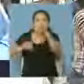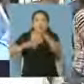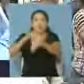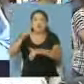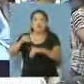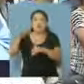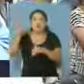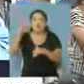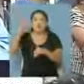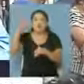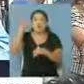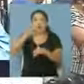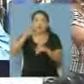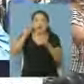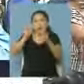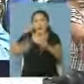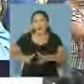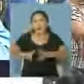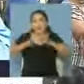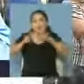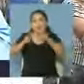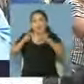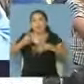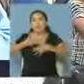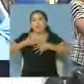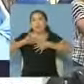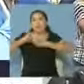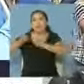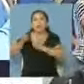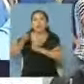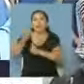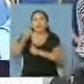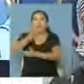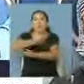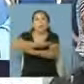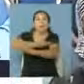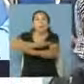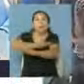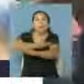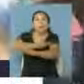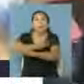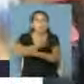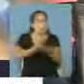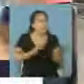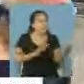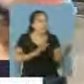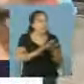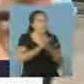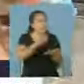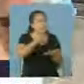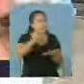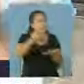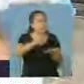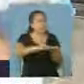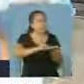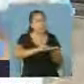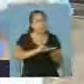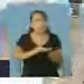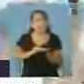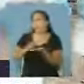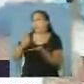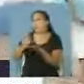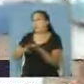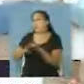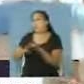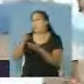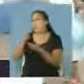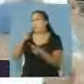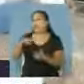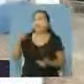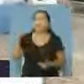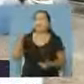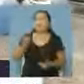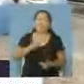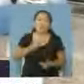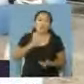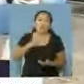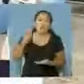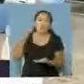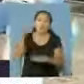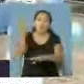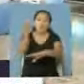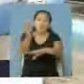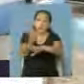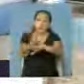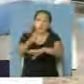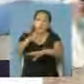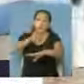votamos, creemos y nos manifestamos a favor de las dos vidas. ¿Qué le pedirían a los senadores? Sobre todo a los nuestros, a los